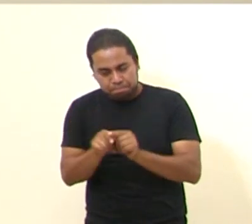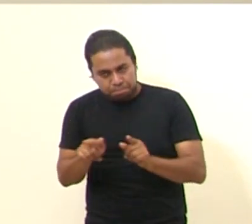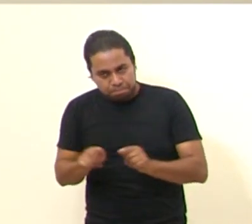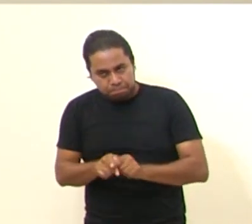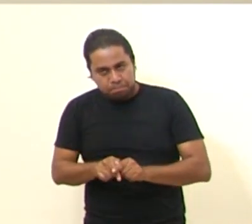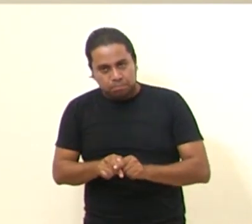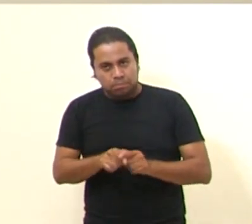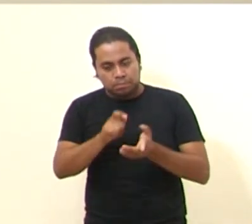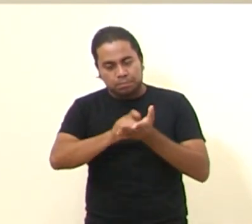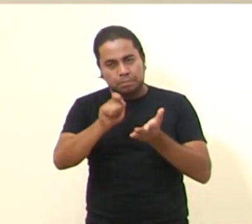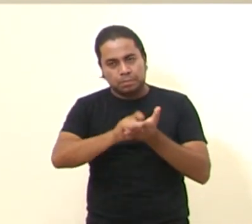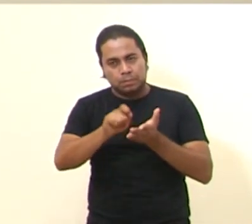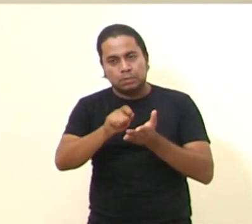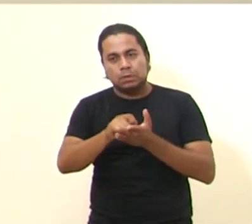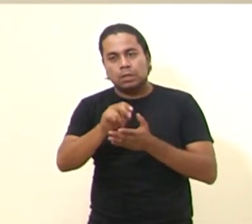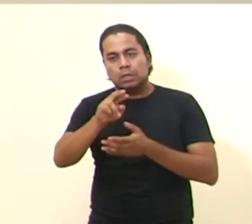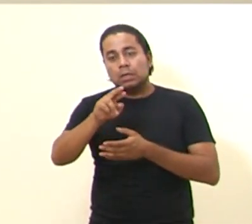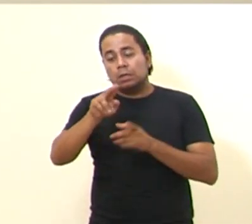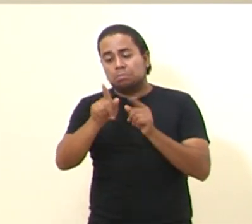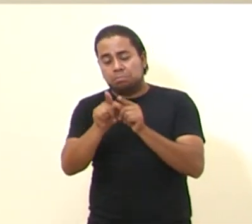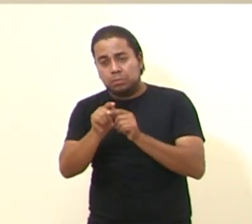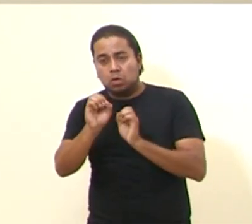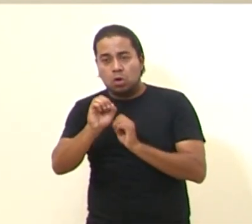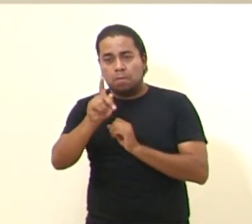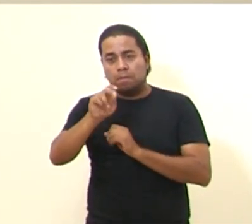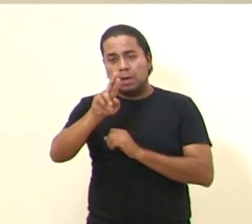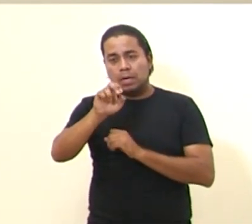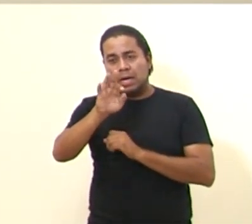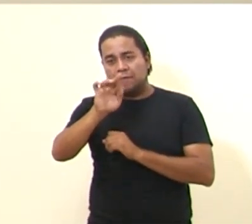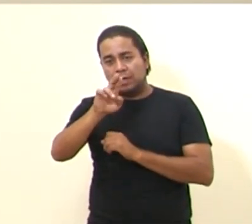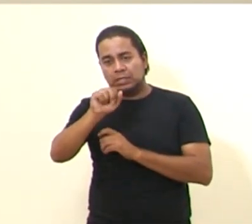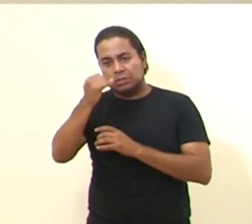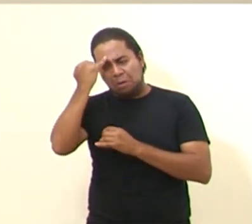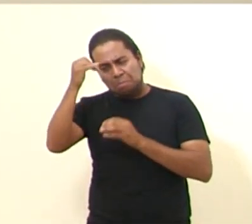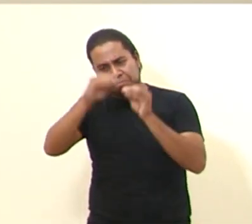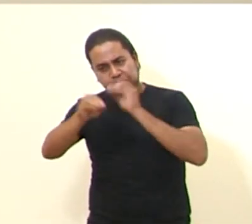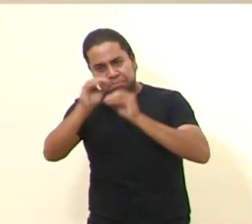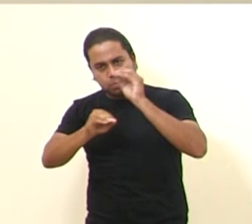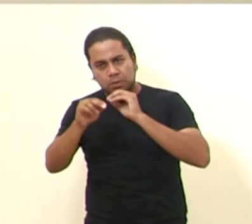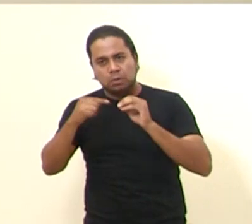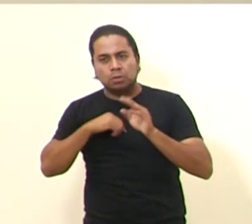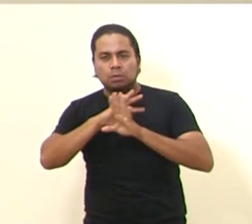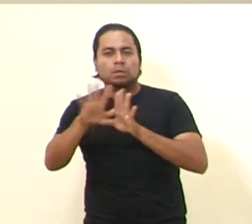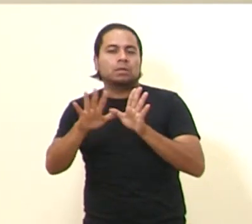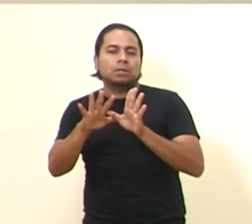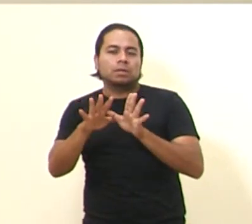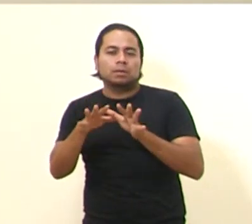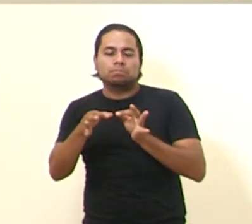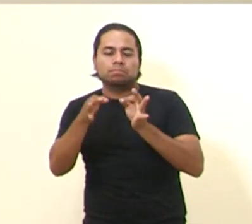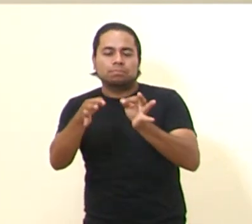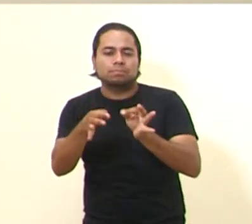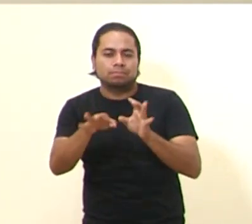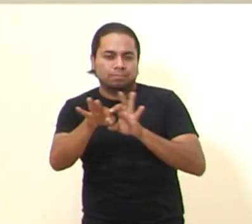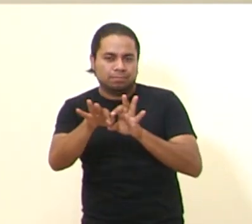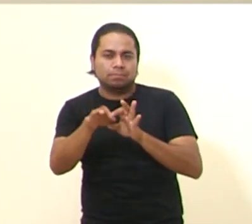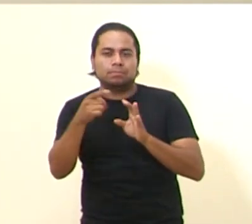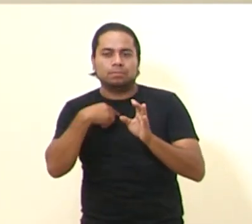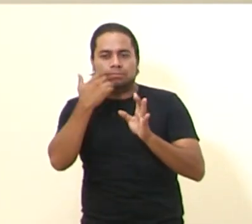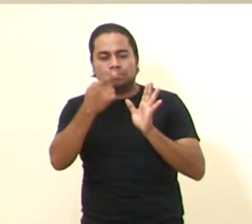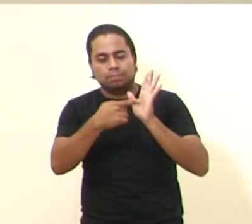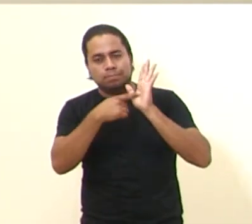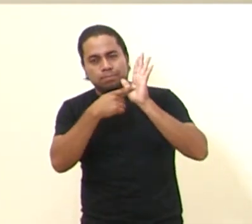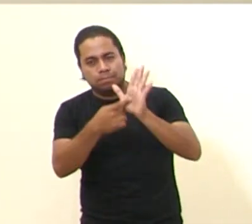en fichas de paráfrasis. Y como yo ya me adelanté a este trabajo, les quiero mostrar